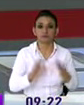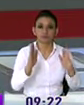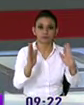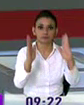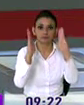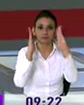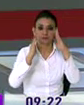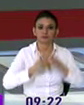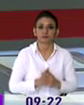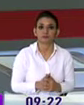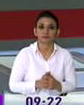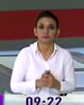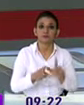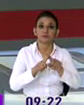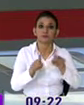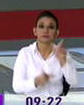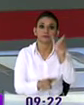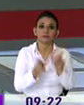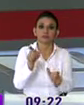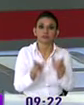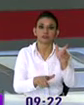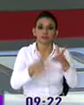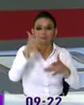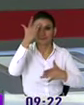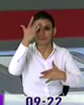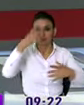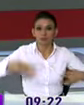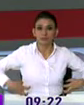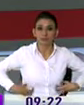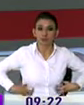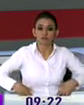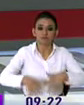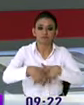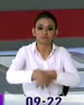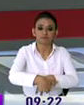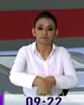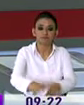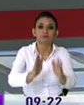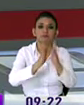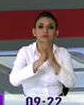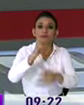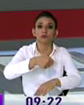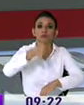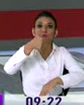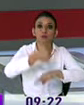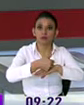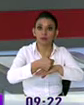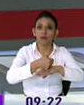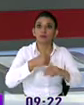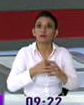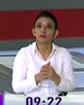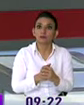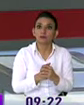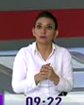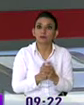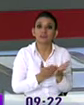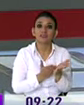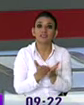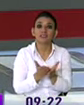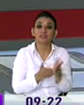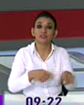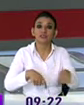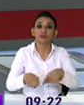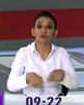con esto. Varios pacientes de diálisis realizaron un plantón para solicitar a las autoridades del servicio de recorrido, ya que